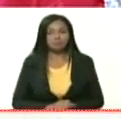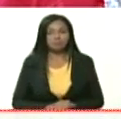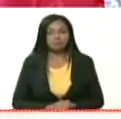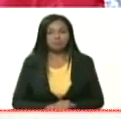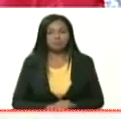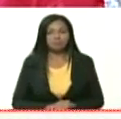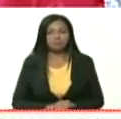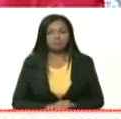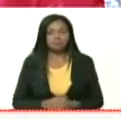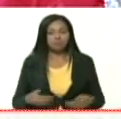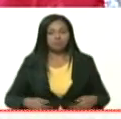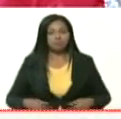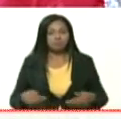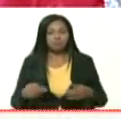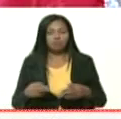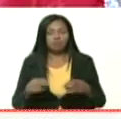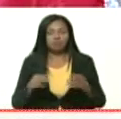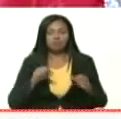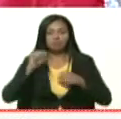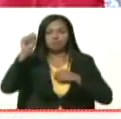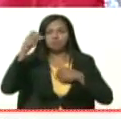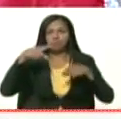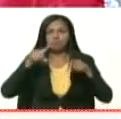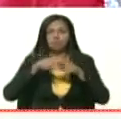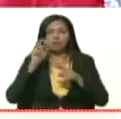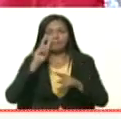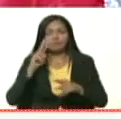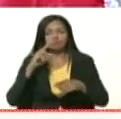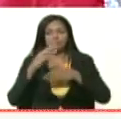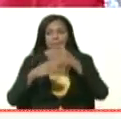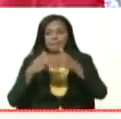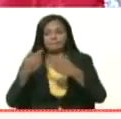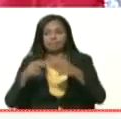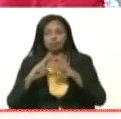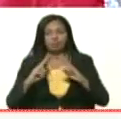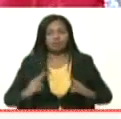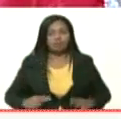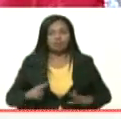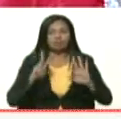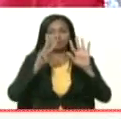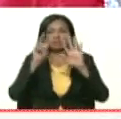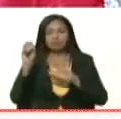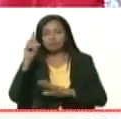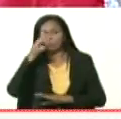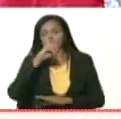y esfuerzo heroico que ha visto pasar la humanidad en estos 70 años.